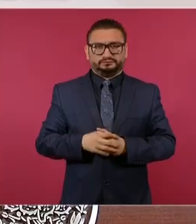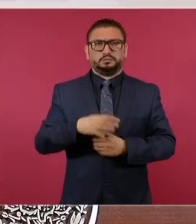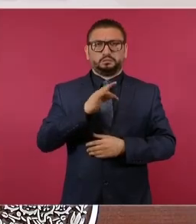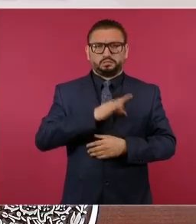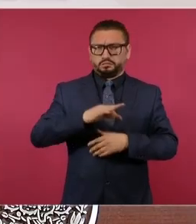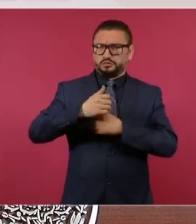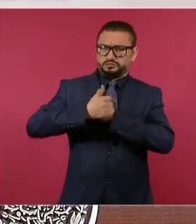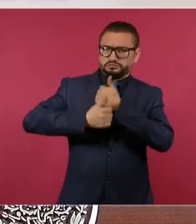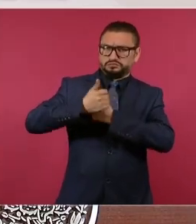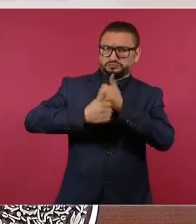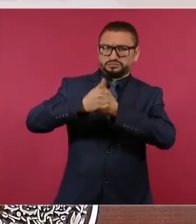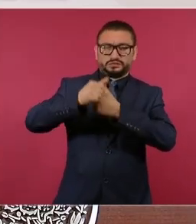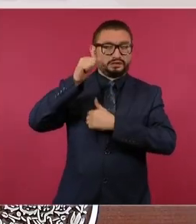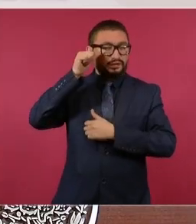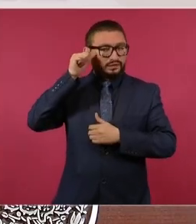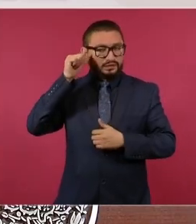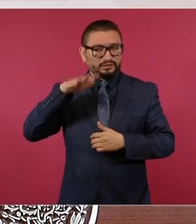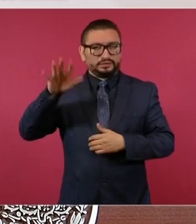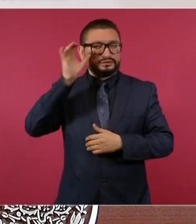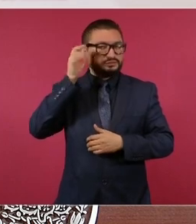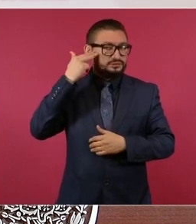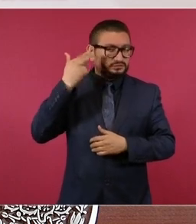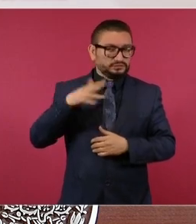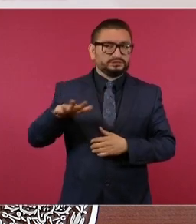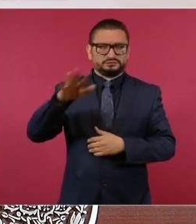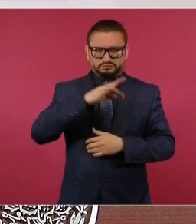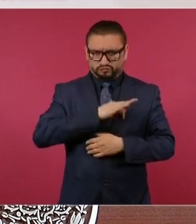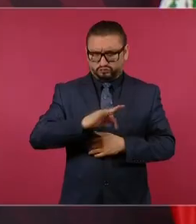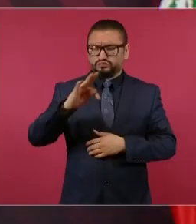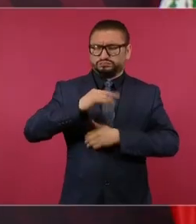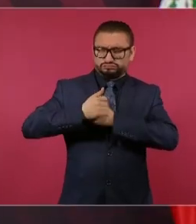competir con Asia, con China,